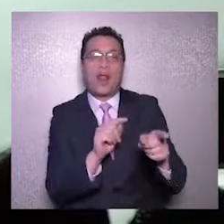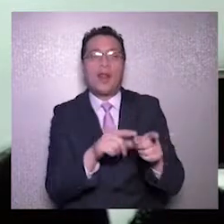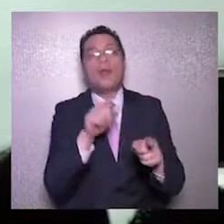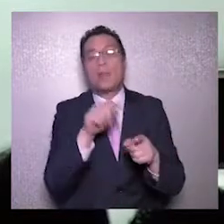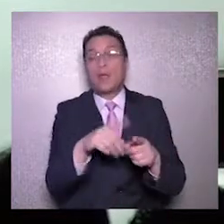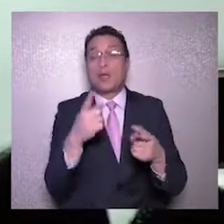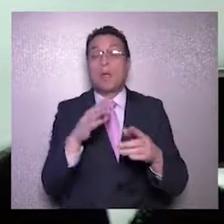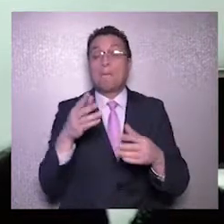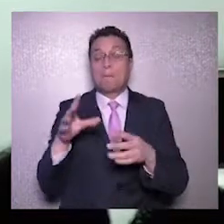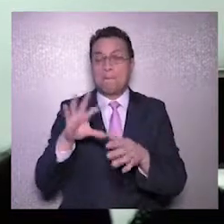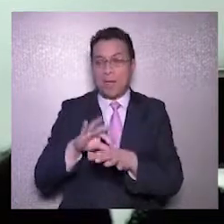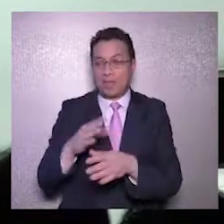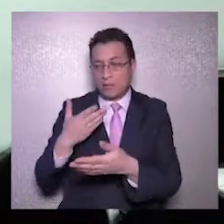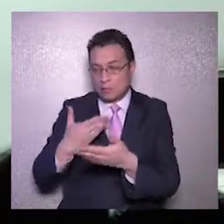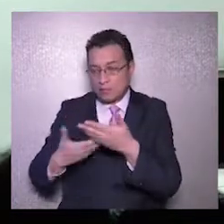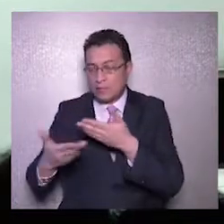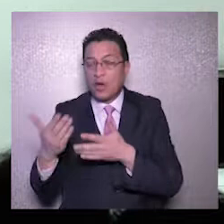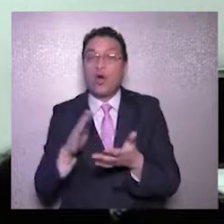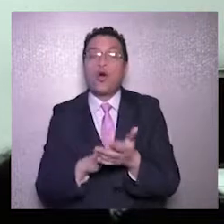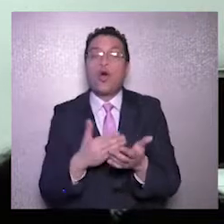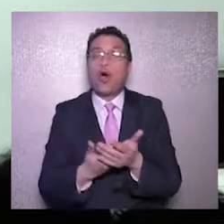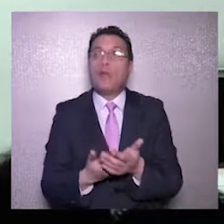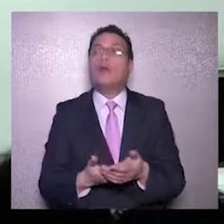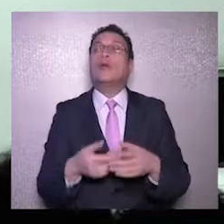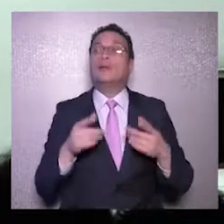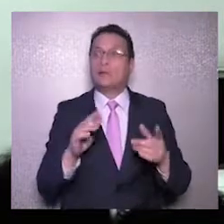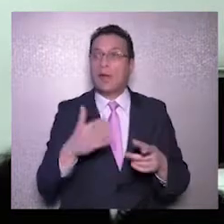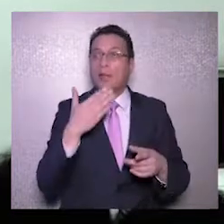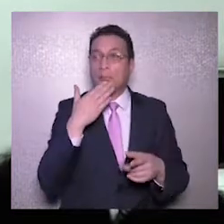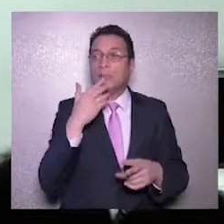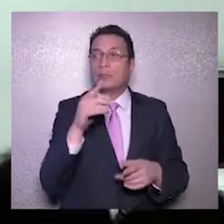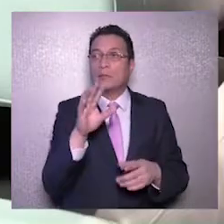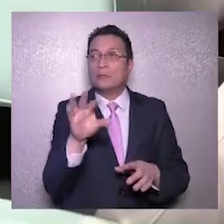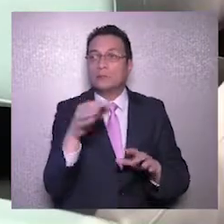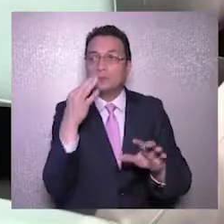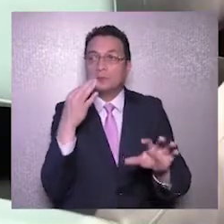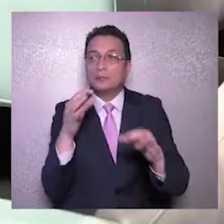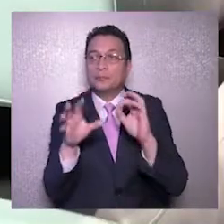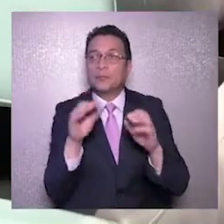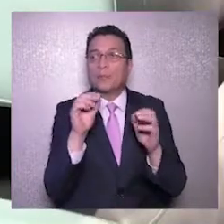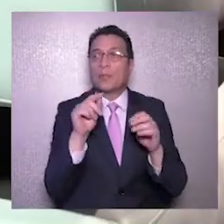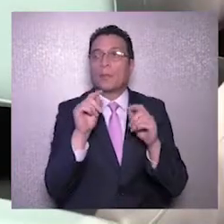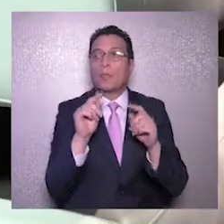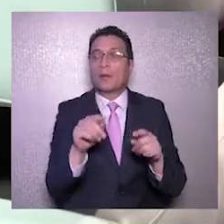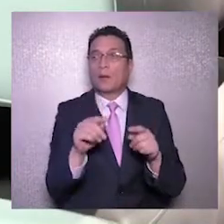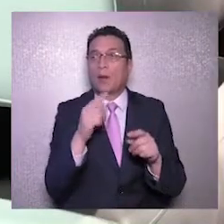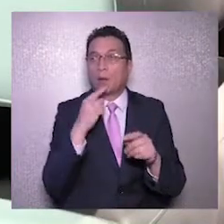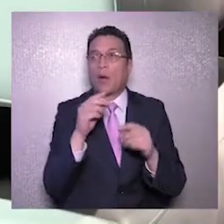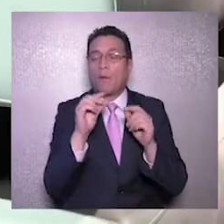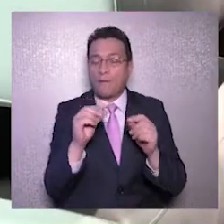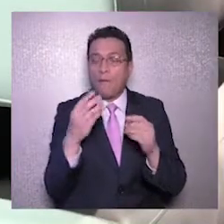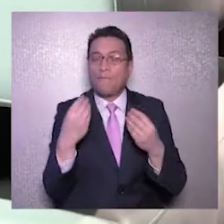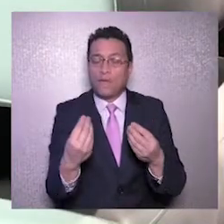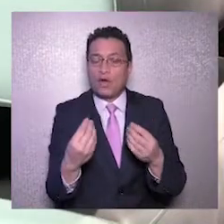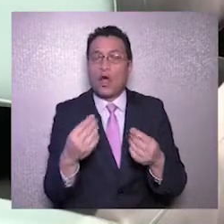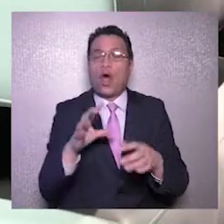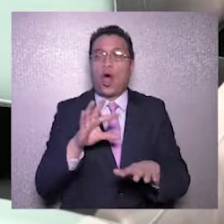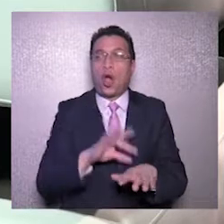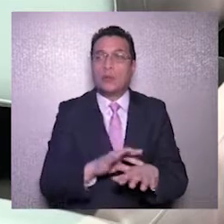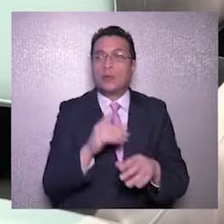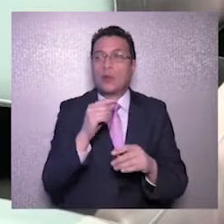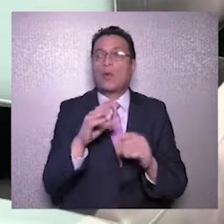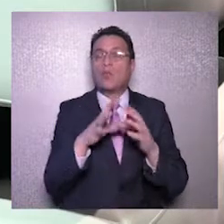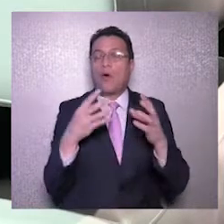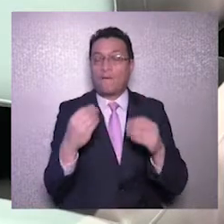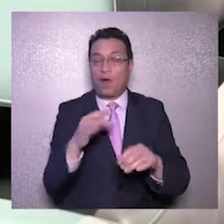relacionan? Ayer nomás, tengo entendido, se dio cuenta porque aquí hay que aprender de los buenos hospitales. El Ezequiel González Cortés es un